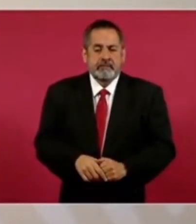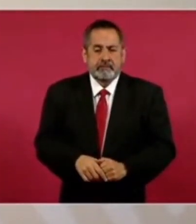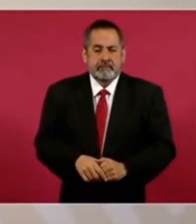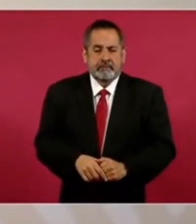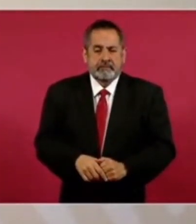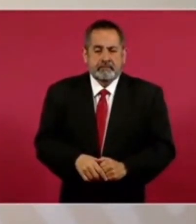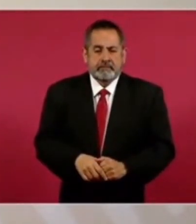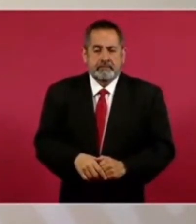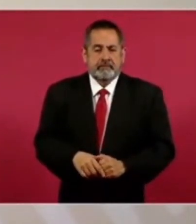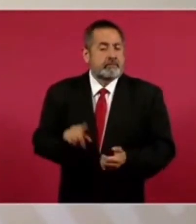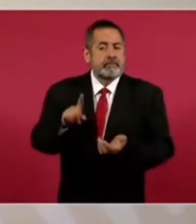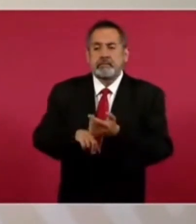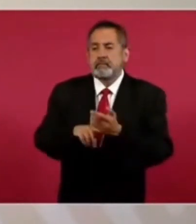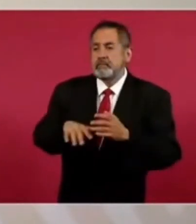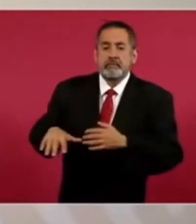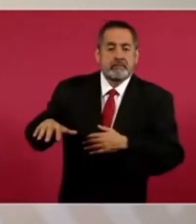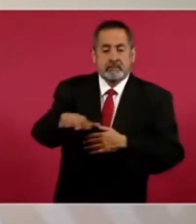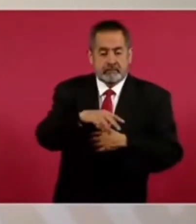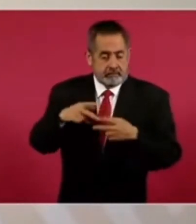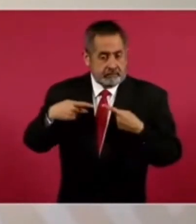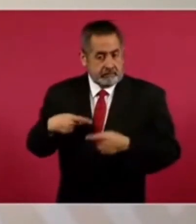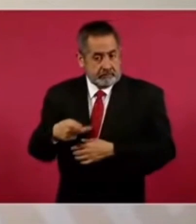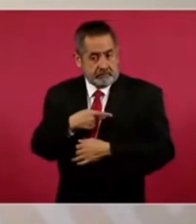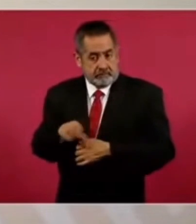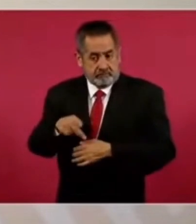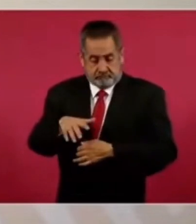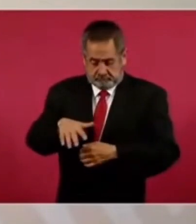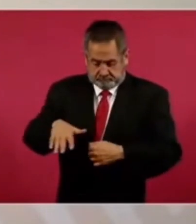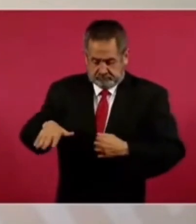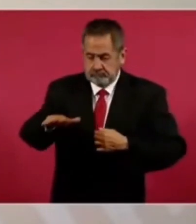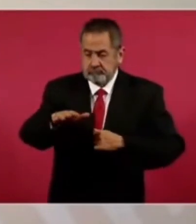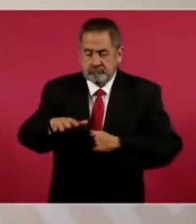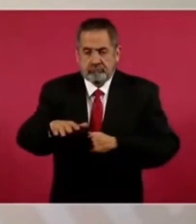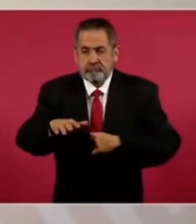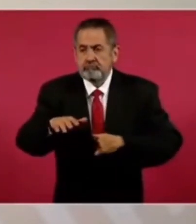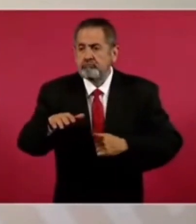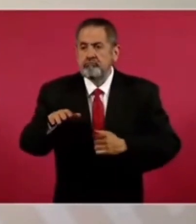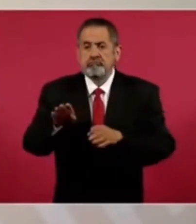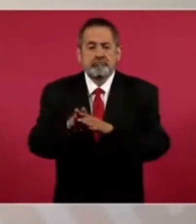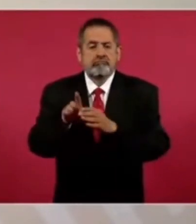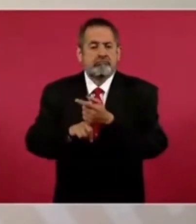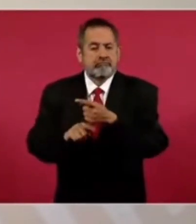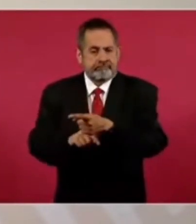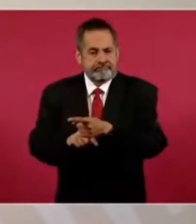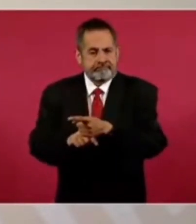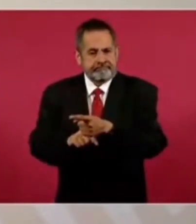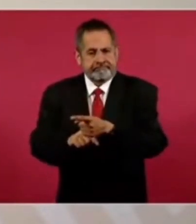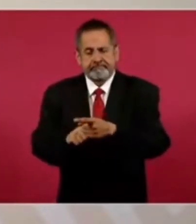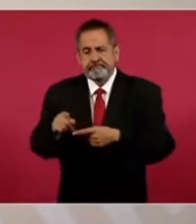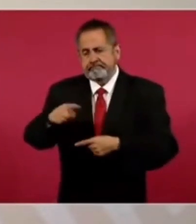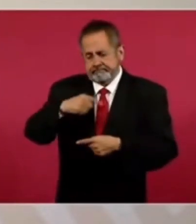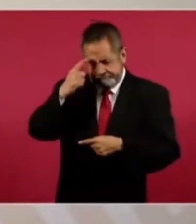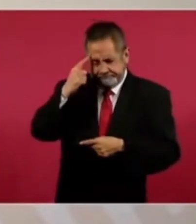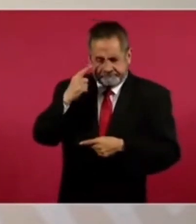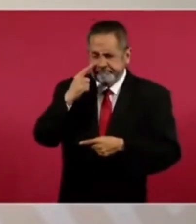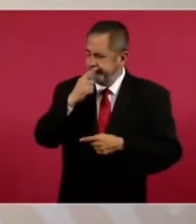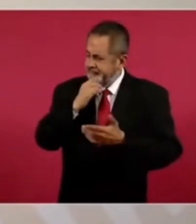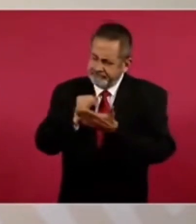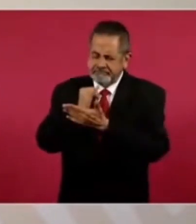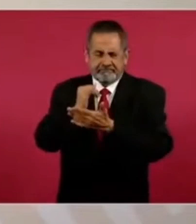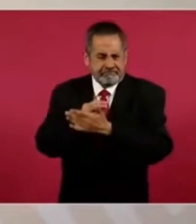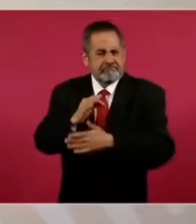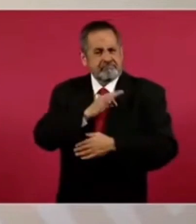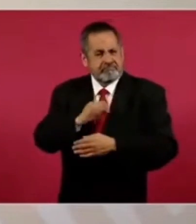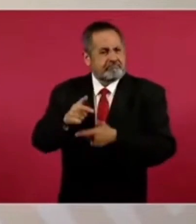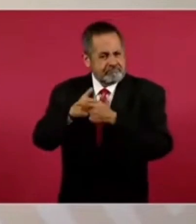Para el pobre la democracia es su posibilidad de sobrevivencia,